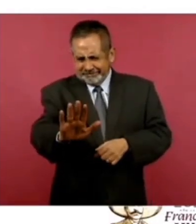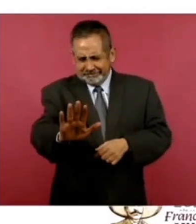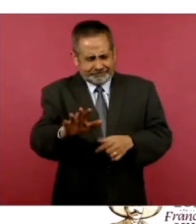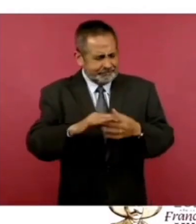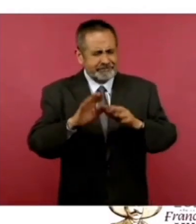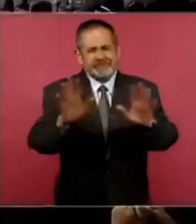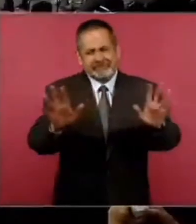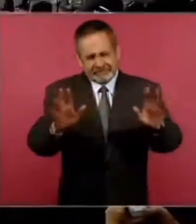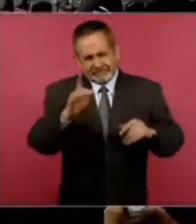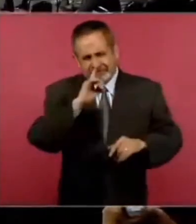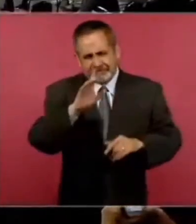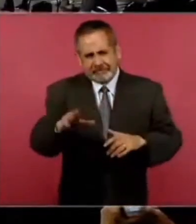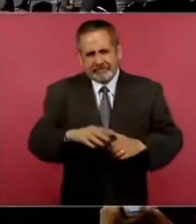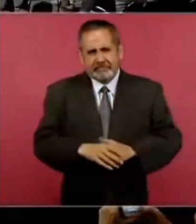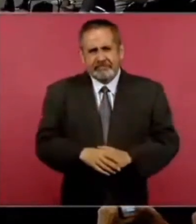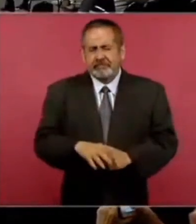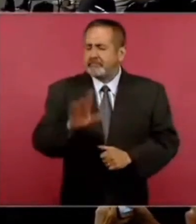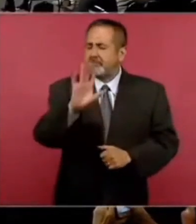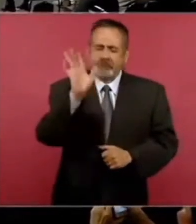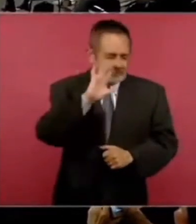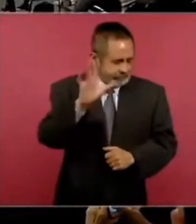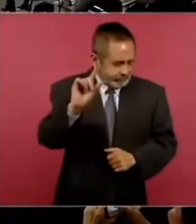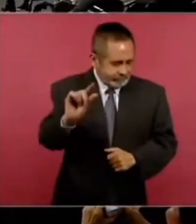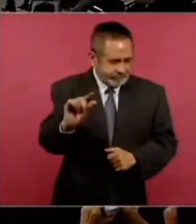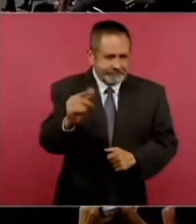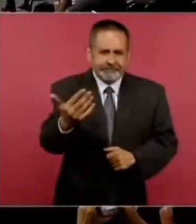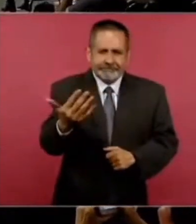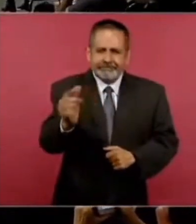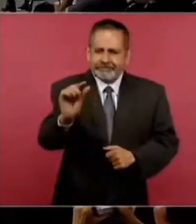no, ahora vas a hablar. De la política. Nada de más, o ahora.